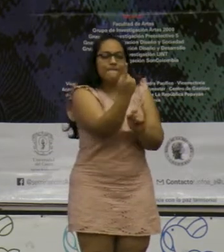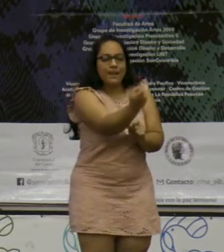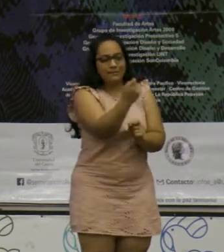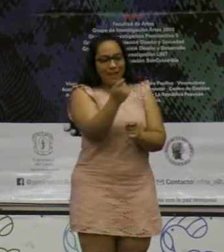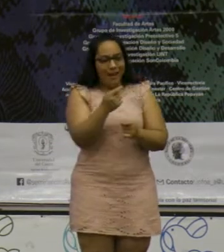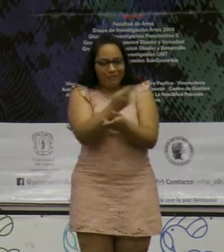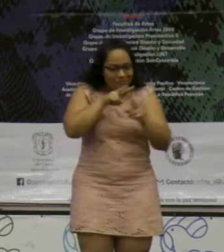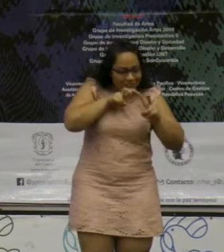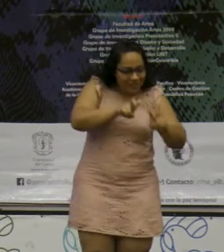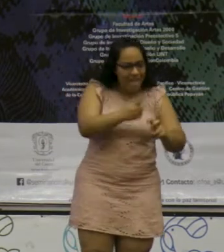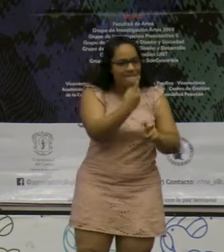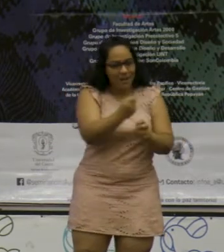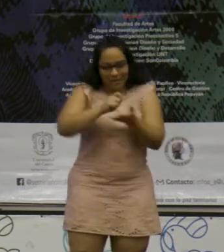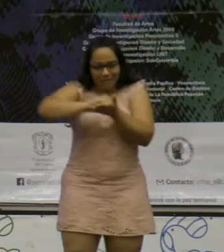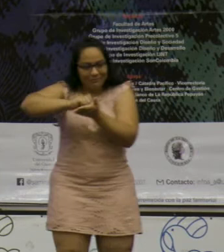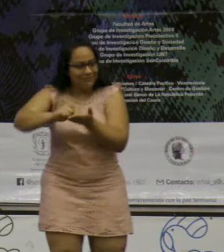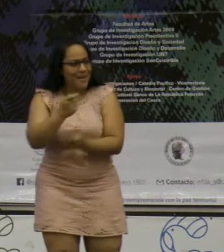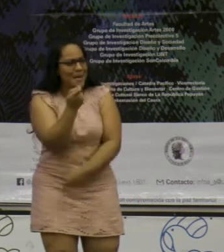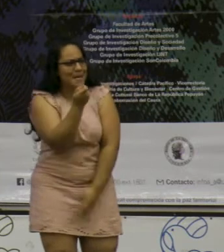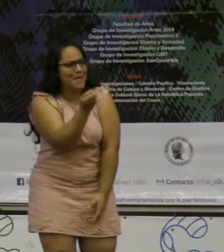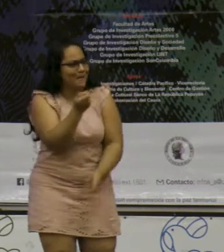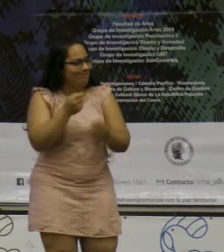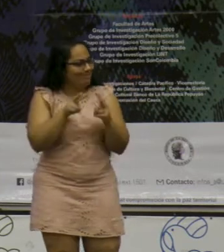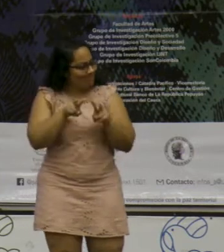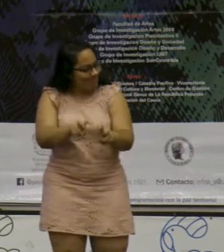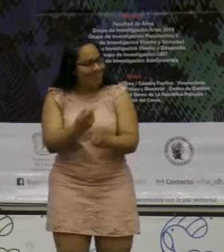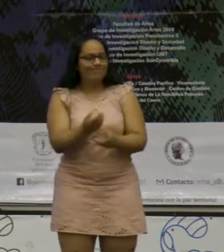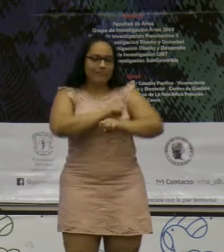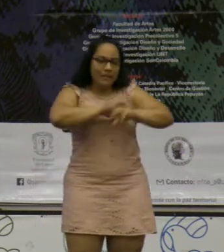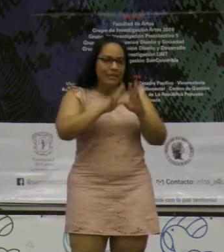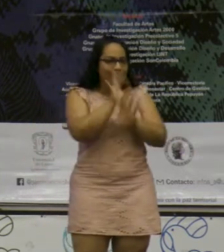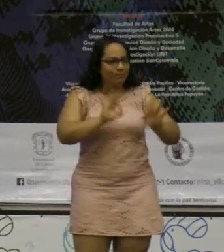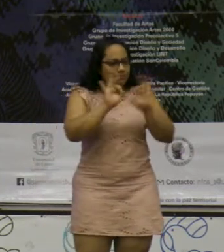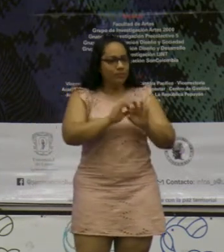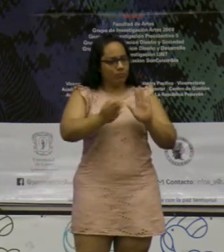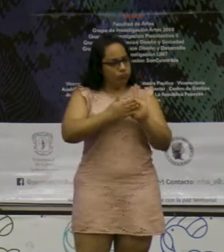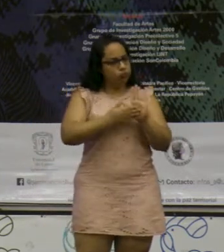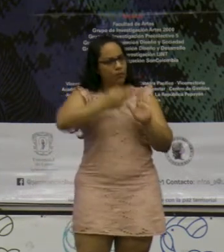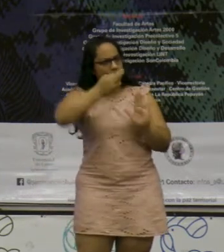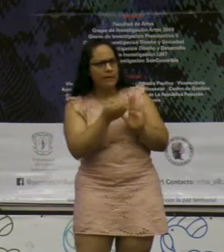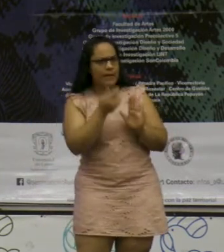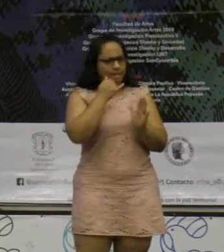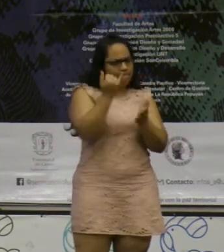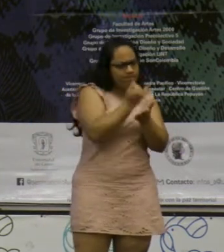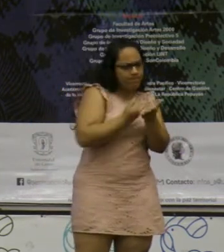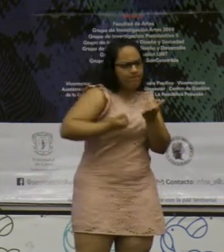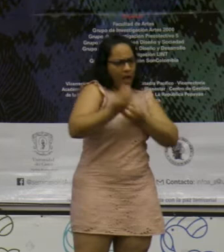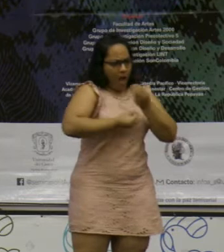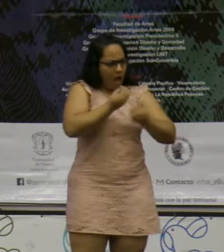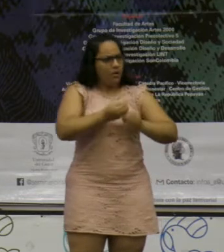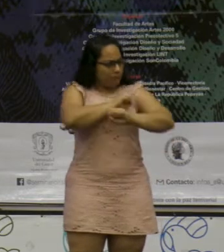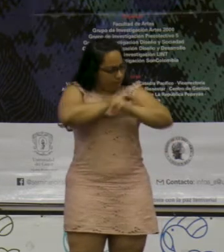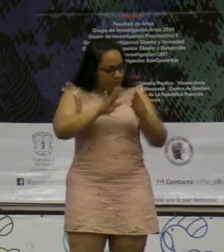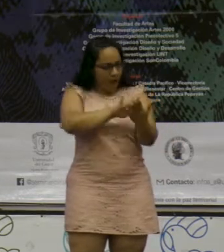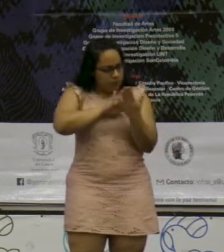¿no? Lo dejan registrado muy poco. Y si bien es absolutamente justificable entender que la gráfica que hacemos es suficiente